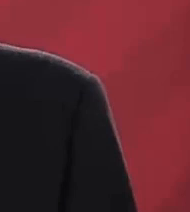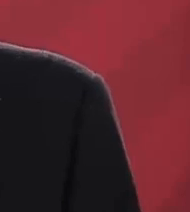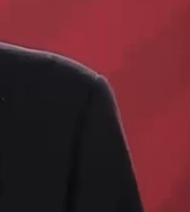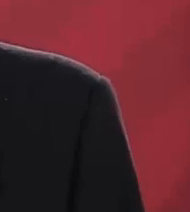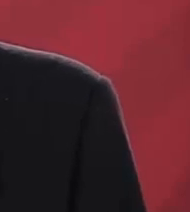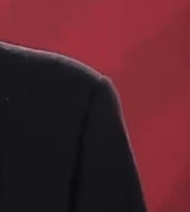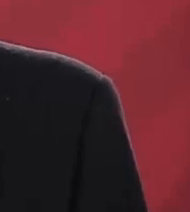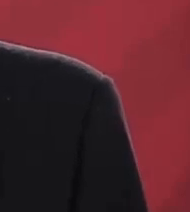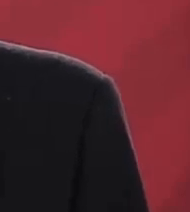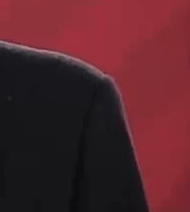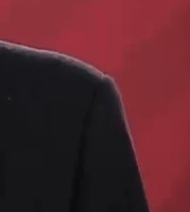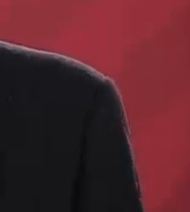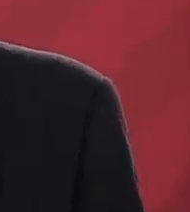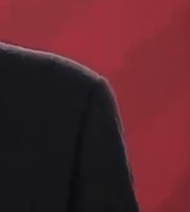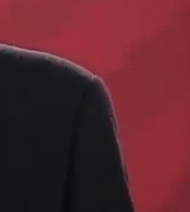en el país.